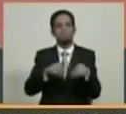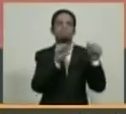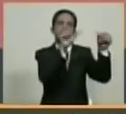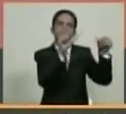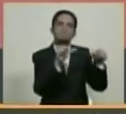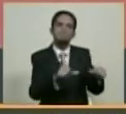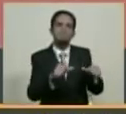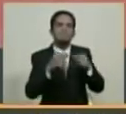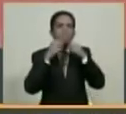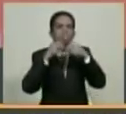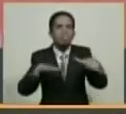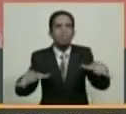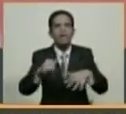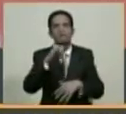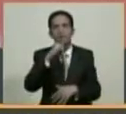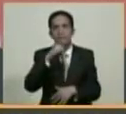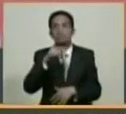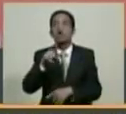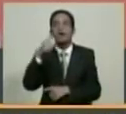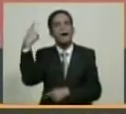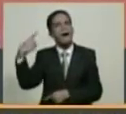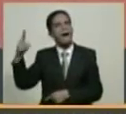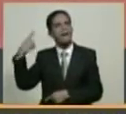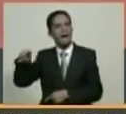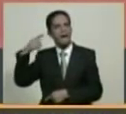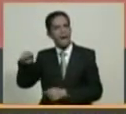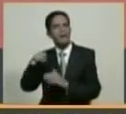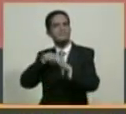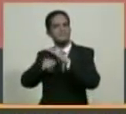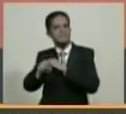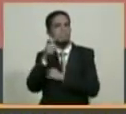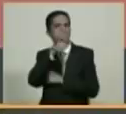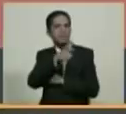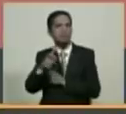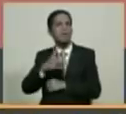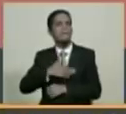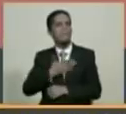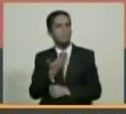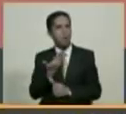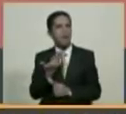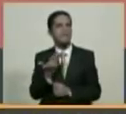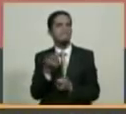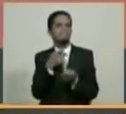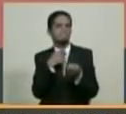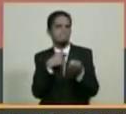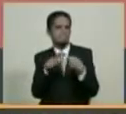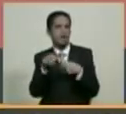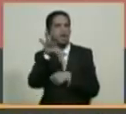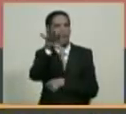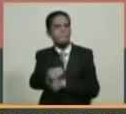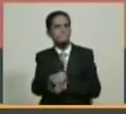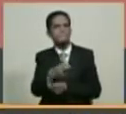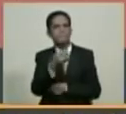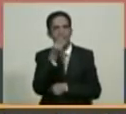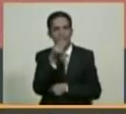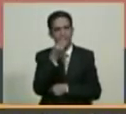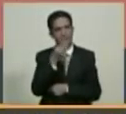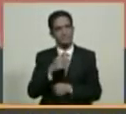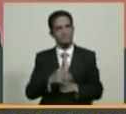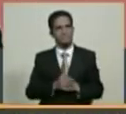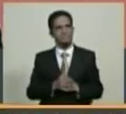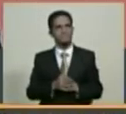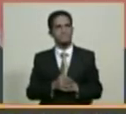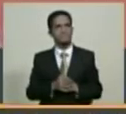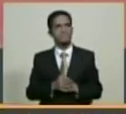subsane el abastecimiento cárnico y que los demás productos sigan al ritmo del abastecimiento que se está dando